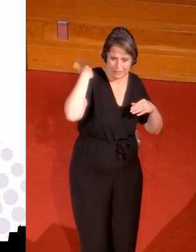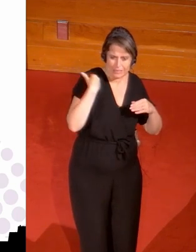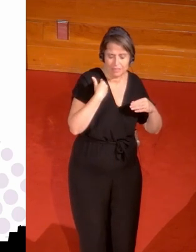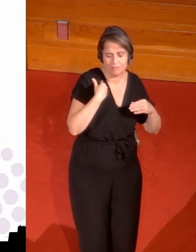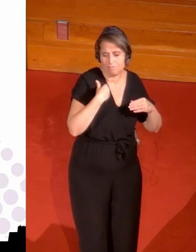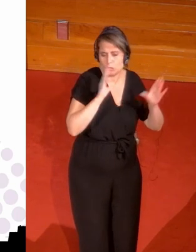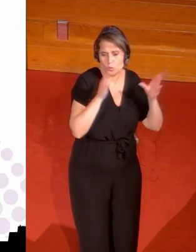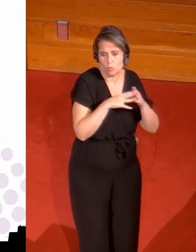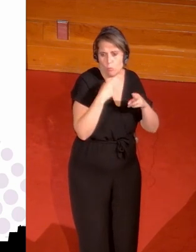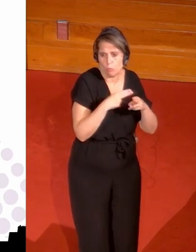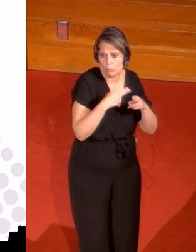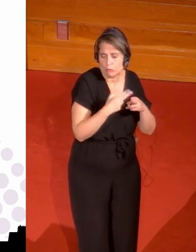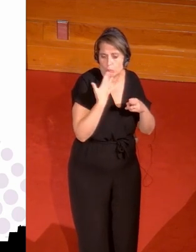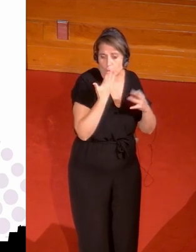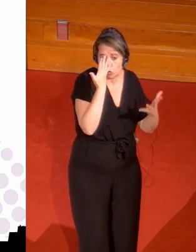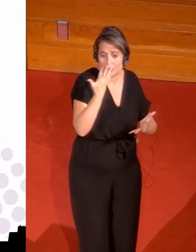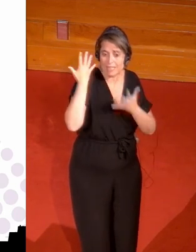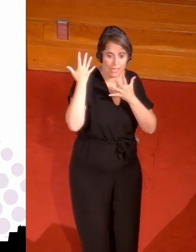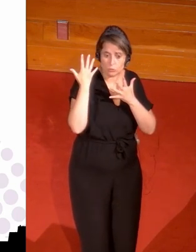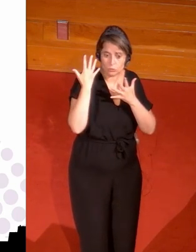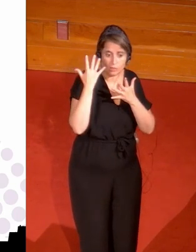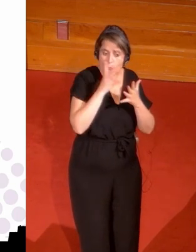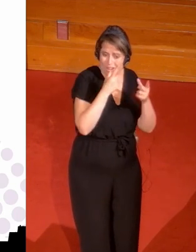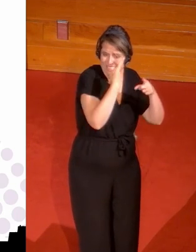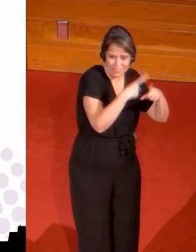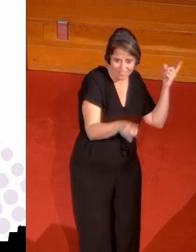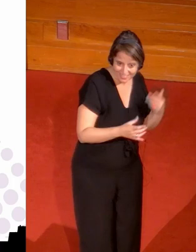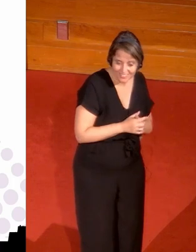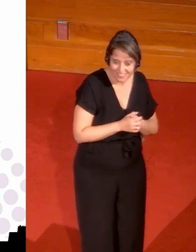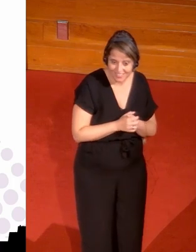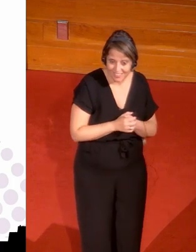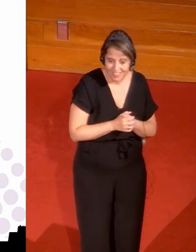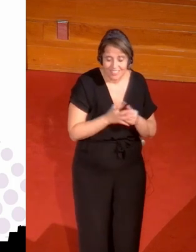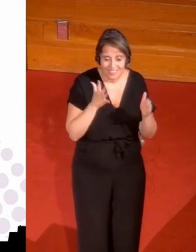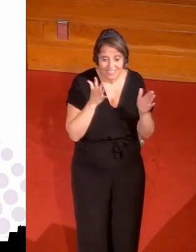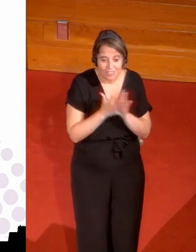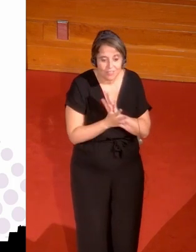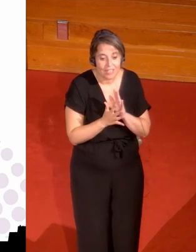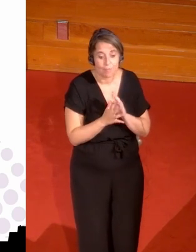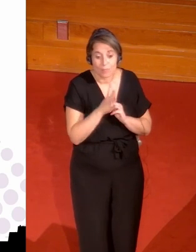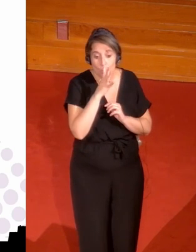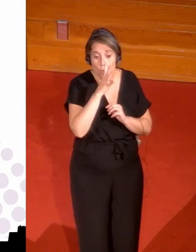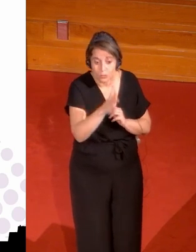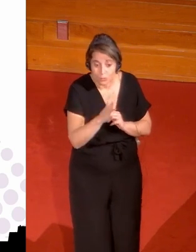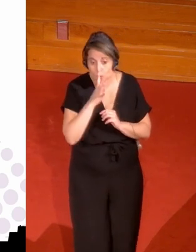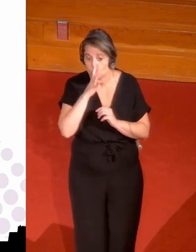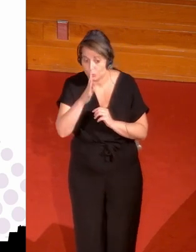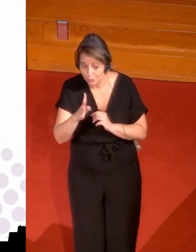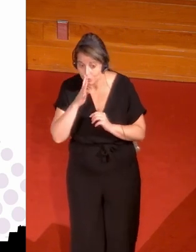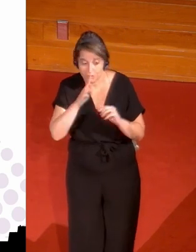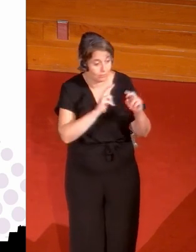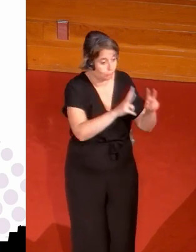republicano de hace 10 años o sea en esto O sea que el principal